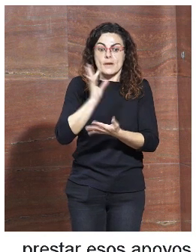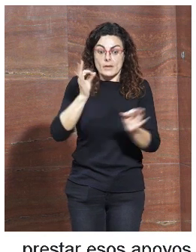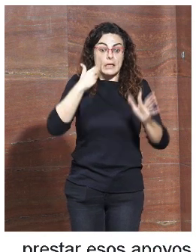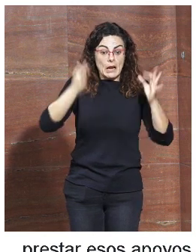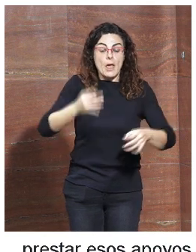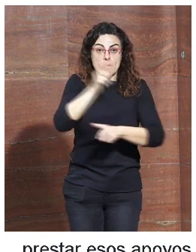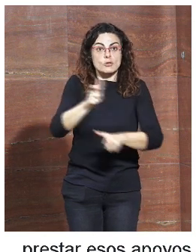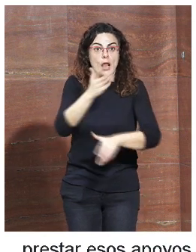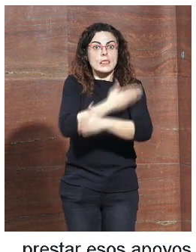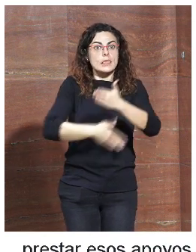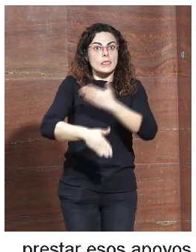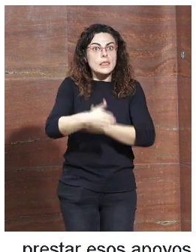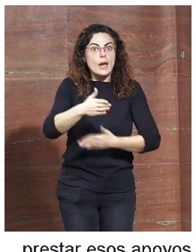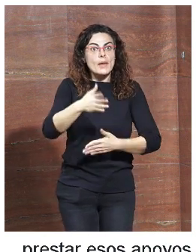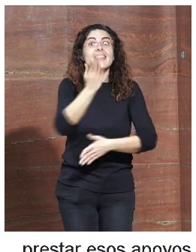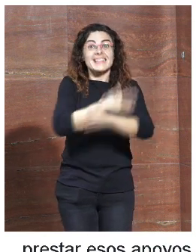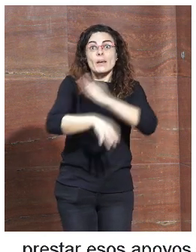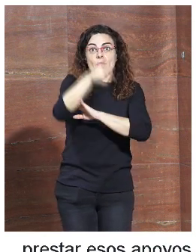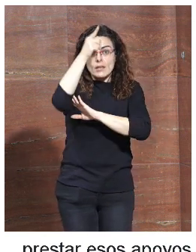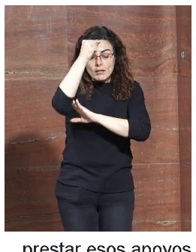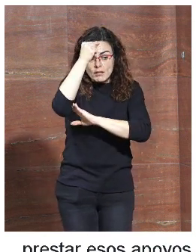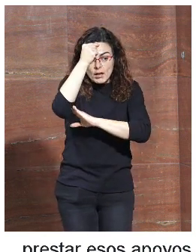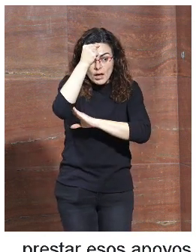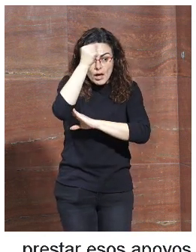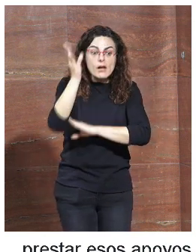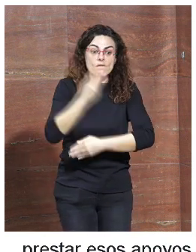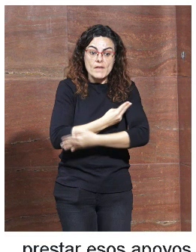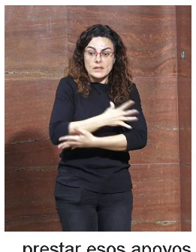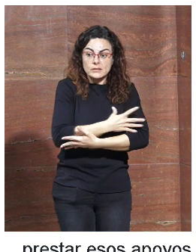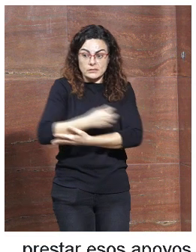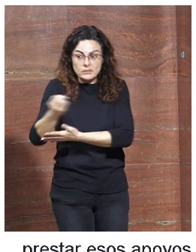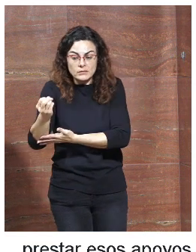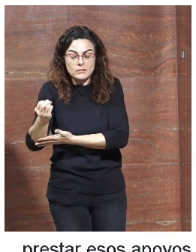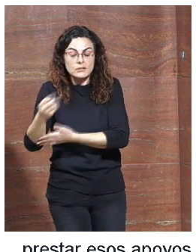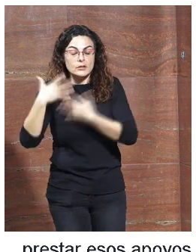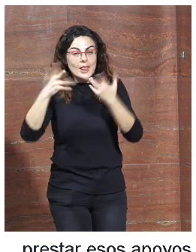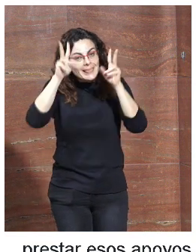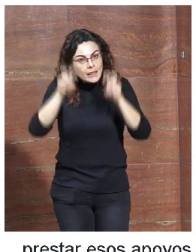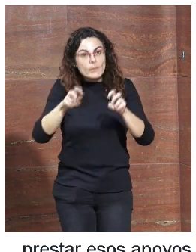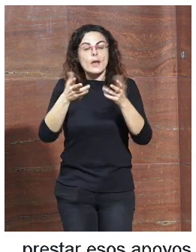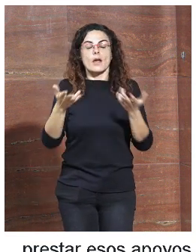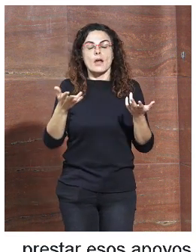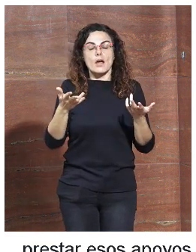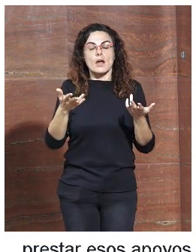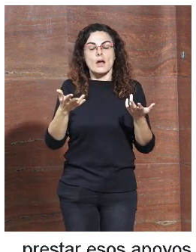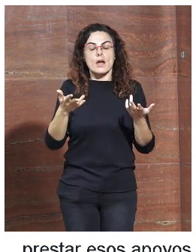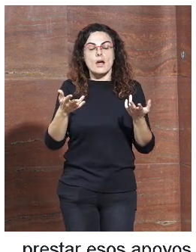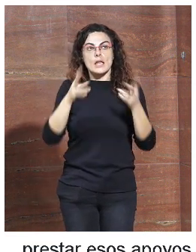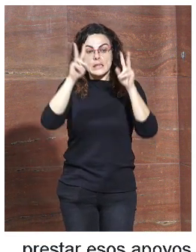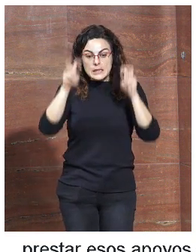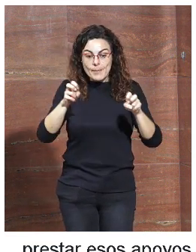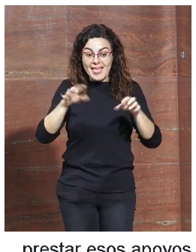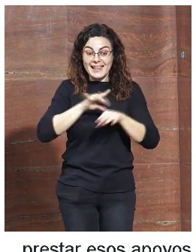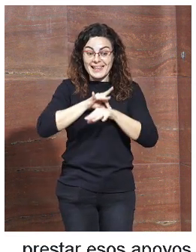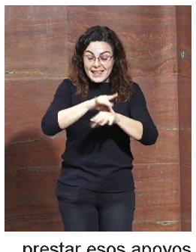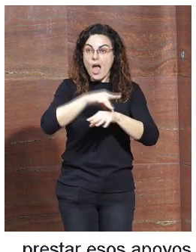con discapacidad, y más a las mujeres con discapacidad intelectual. Entonces, el tema de crear esta